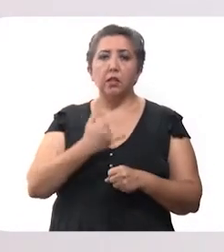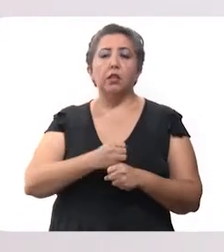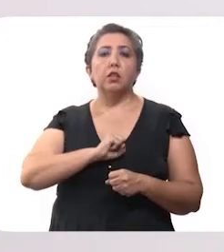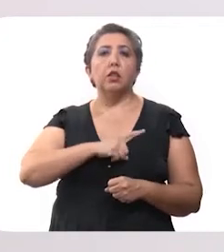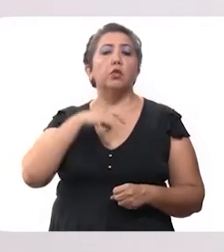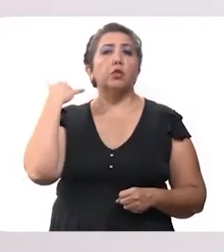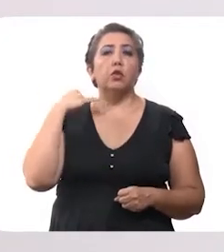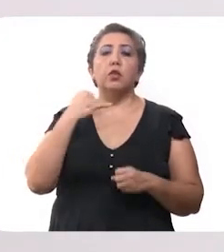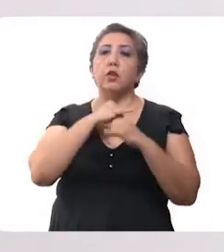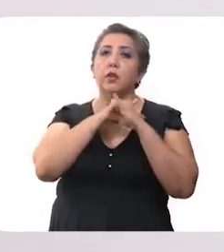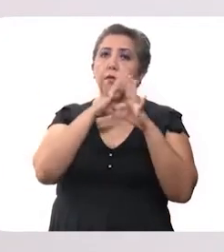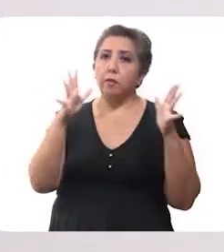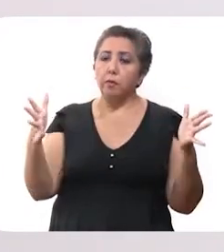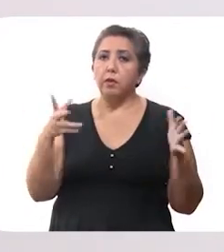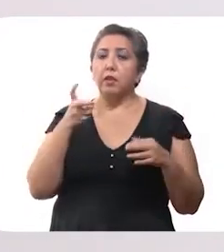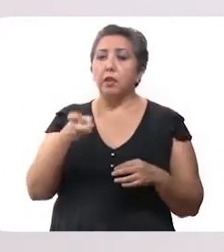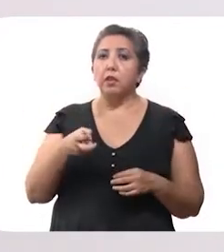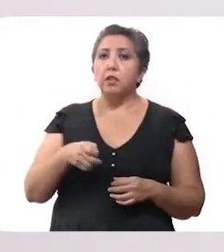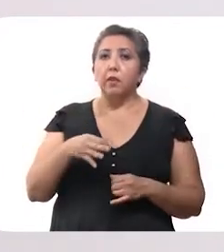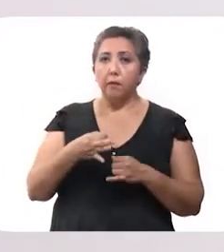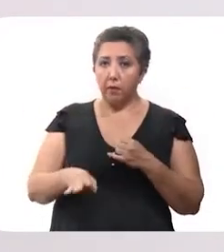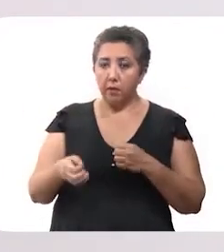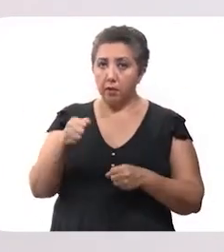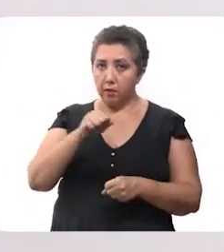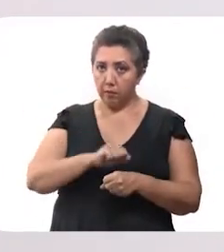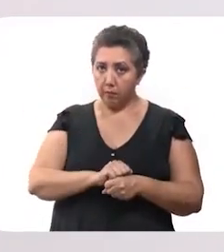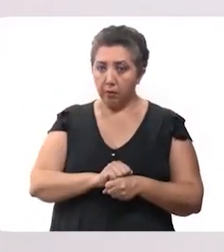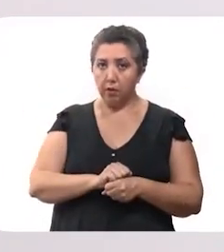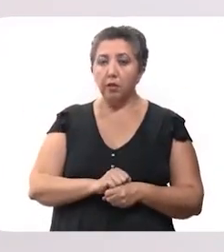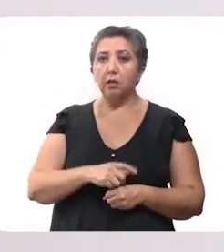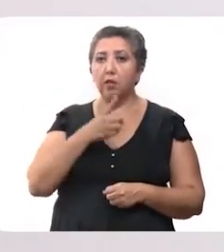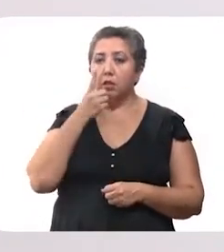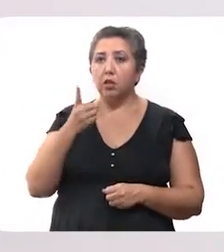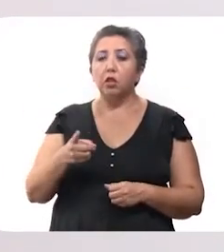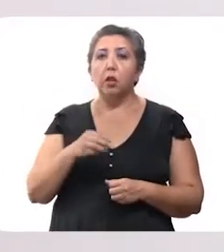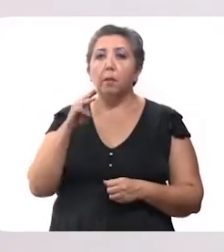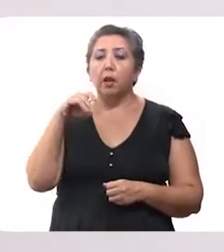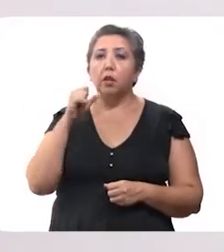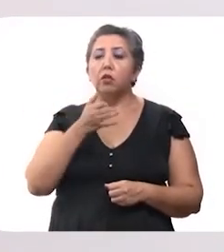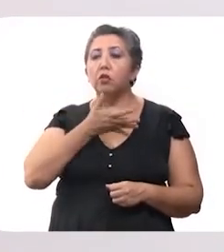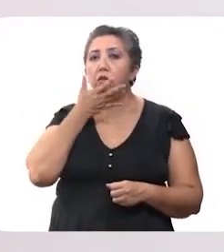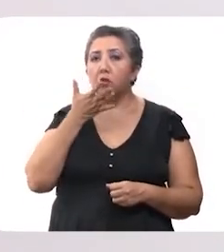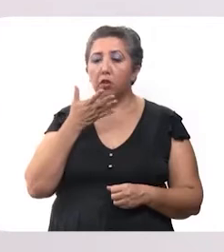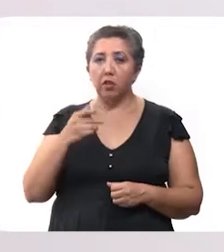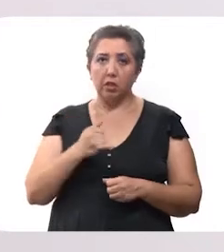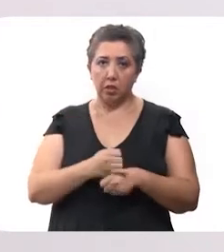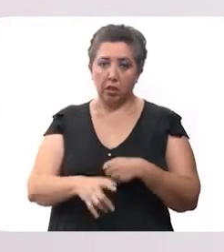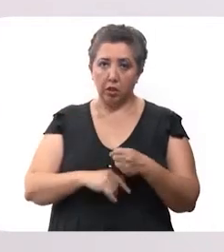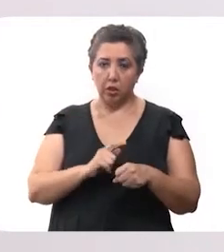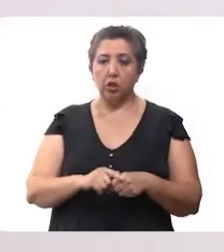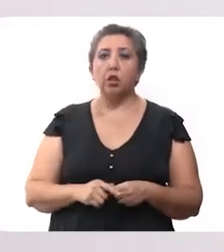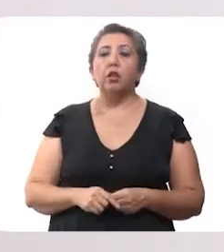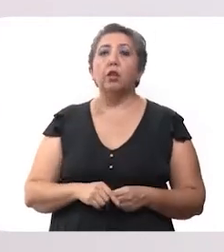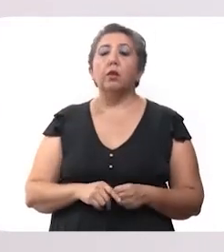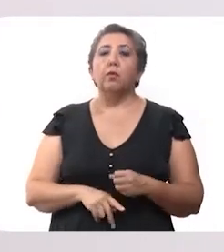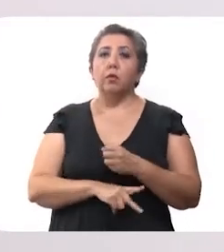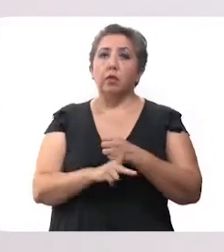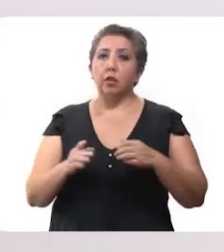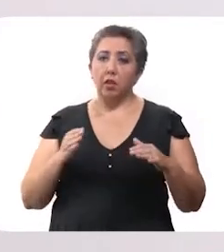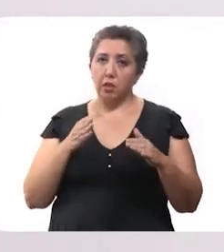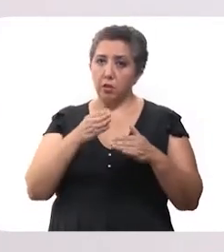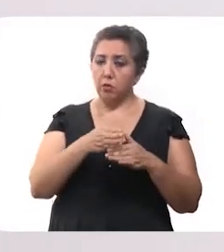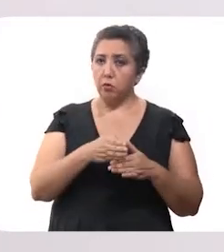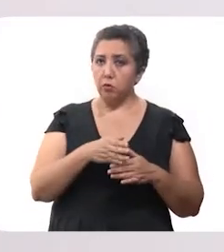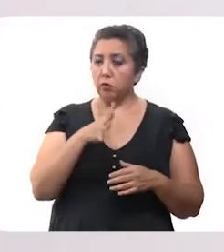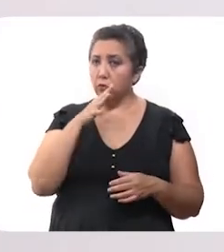de Salud de Yucatán informa que a partir de este fin de semana se levanta en los malecones tradicional e internacional de Progreso el acceso y